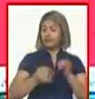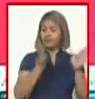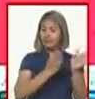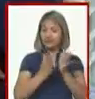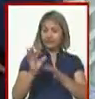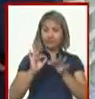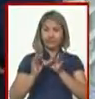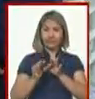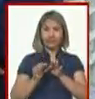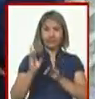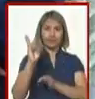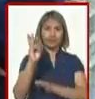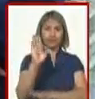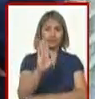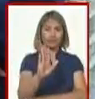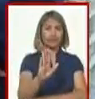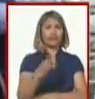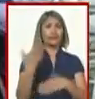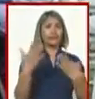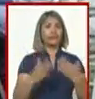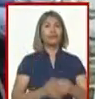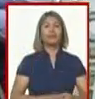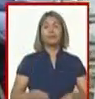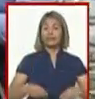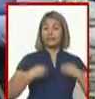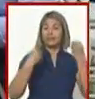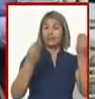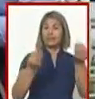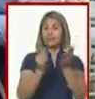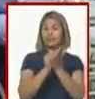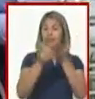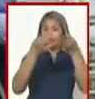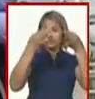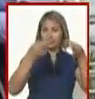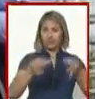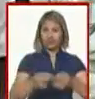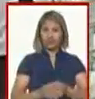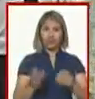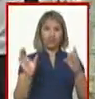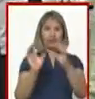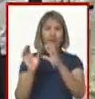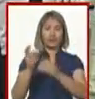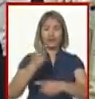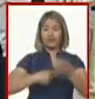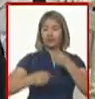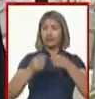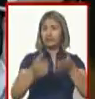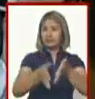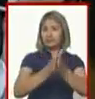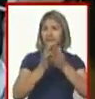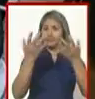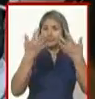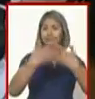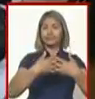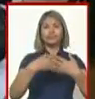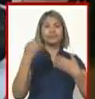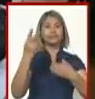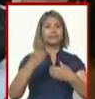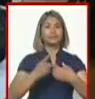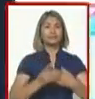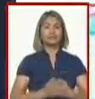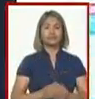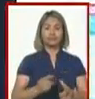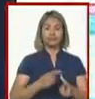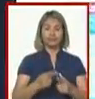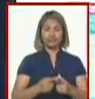detalles. Ahora a las 6 de la tarde estaremos haciendo entrega de lo que es la agenda oficial de las citas de negocio que han solicitado las empresas participando.